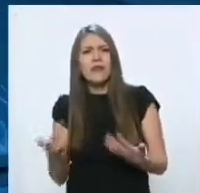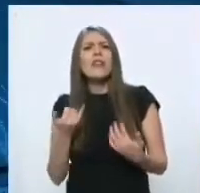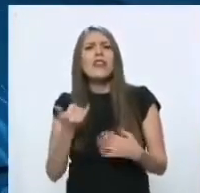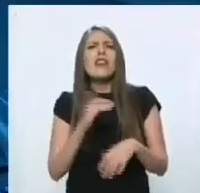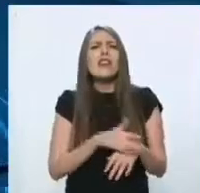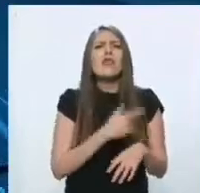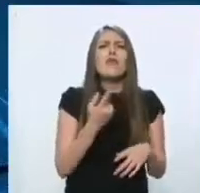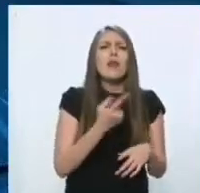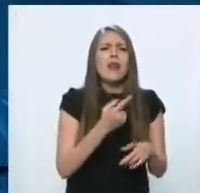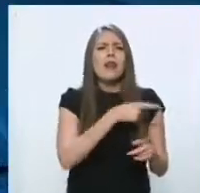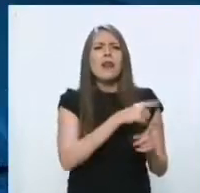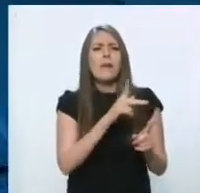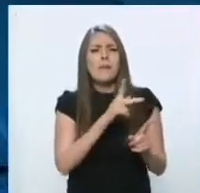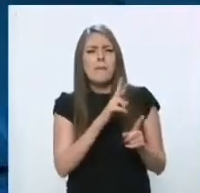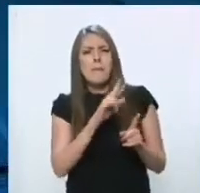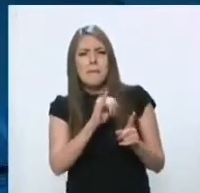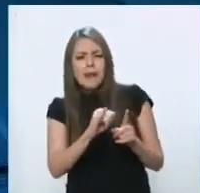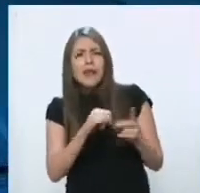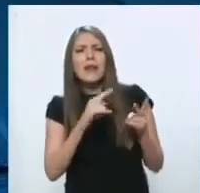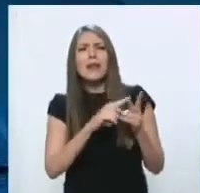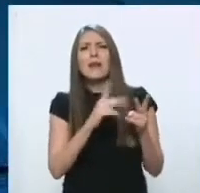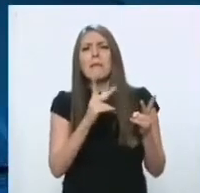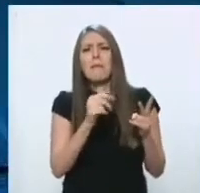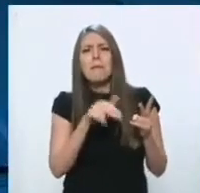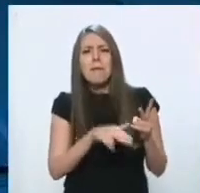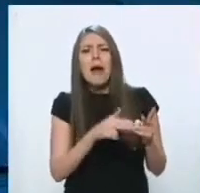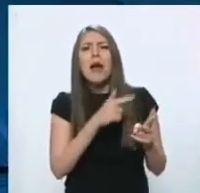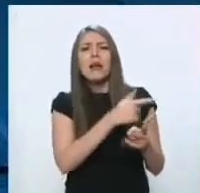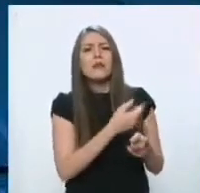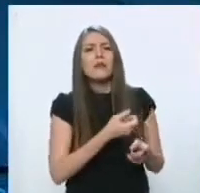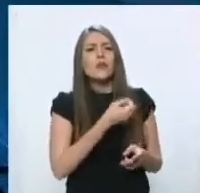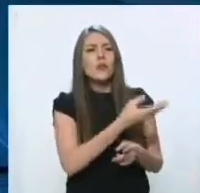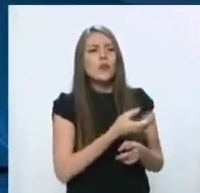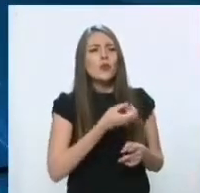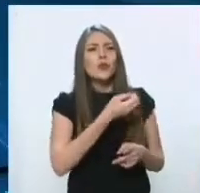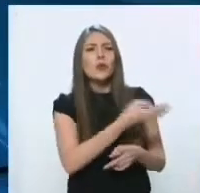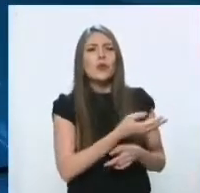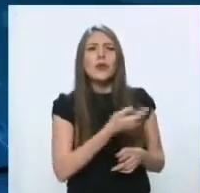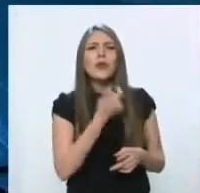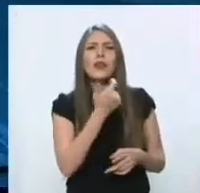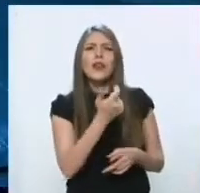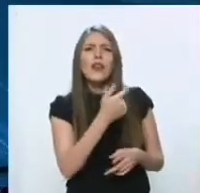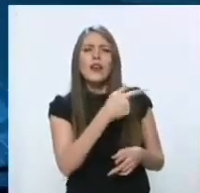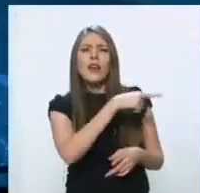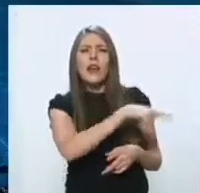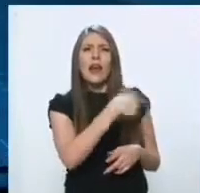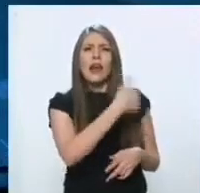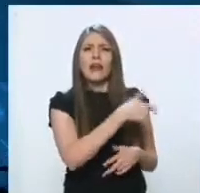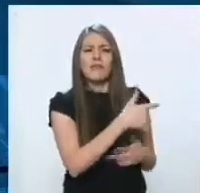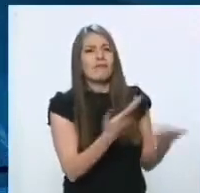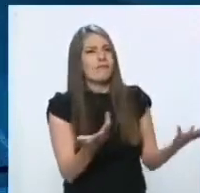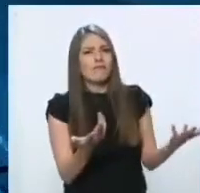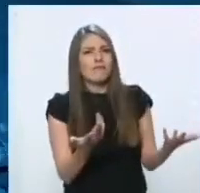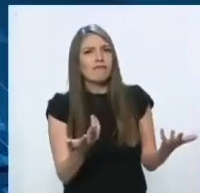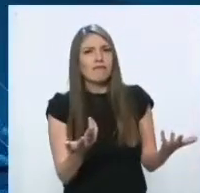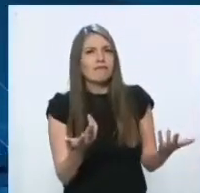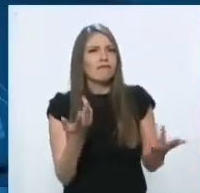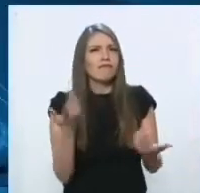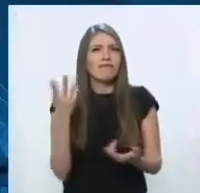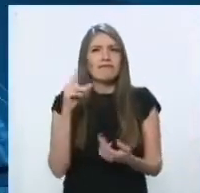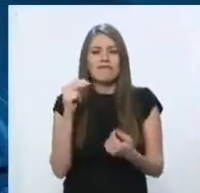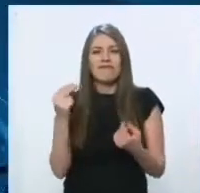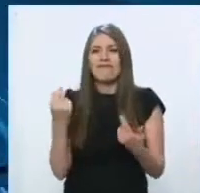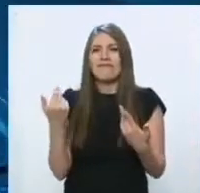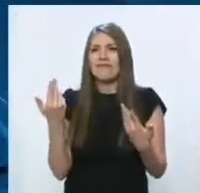a los ricos? O sea, no hay respuesta, porque no tiene lógica, no tiene sentido. Así que yo creo que es muy bueno que además